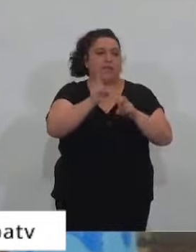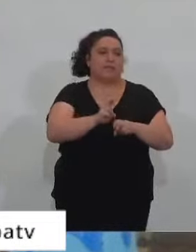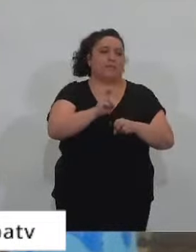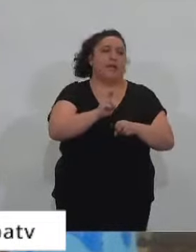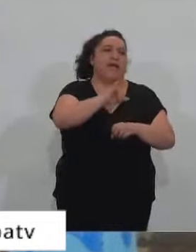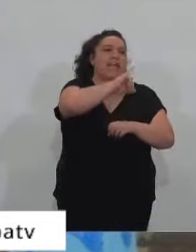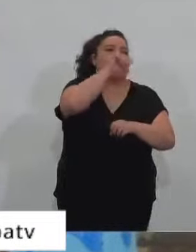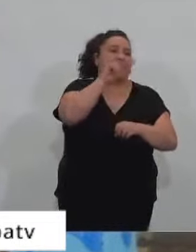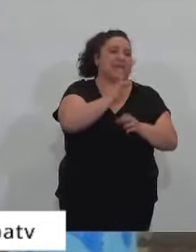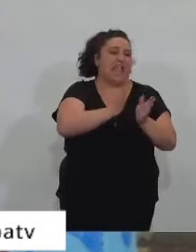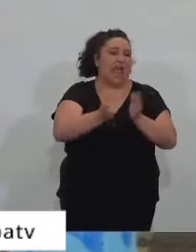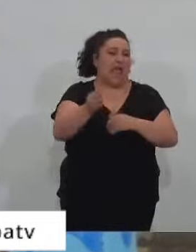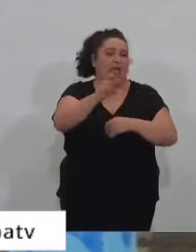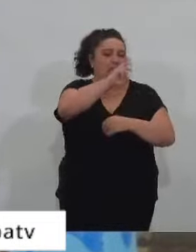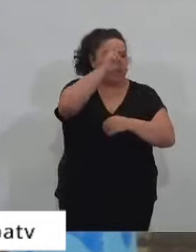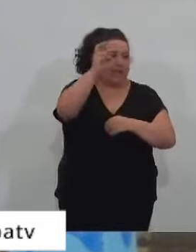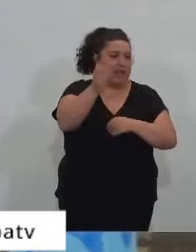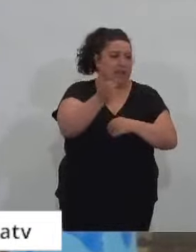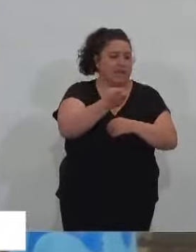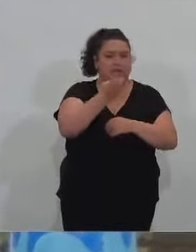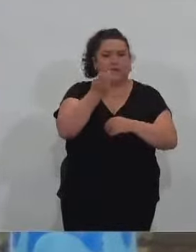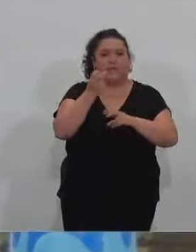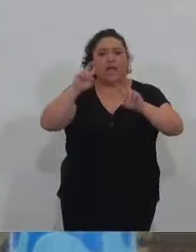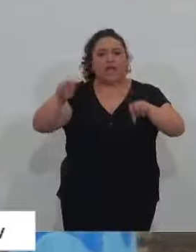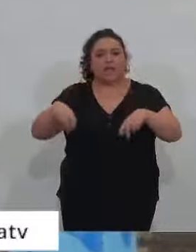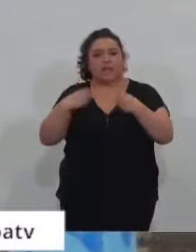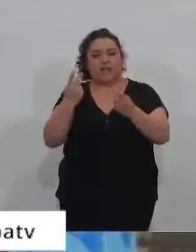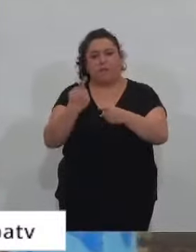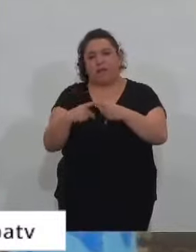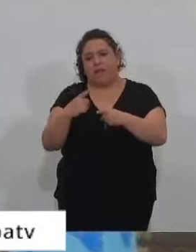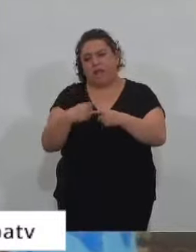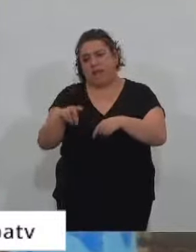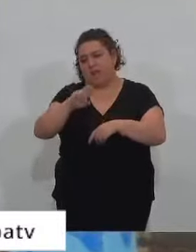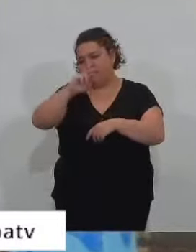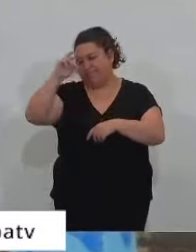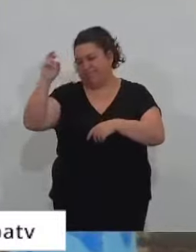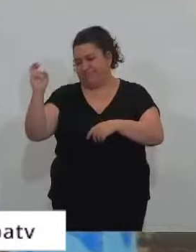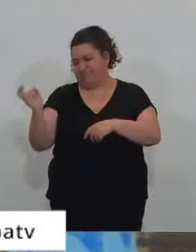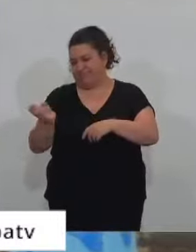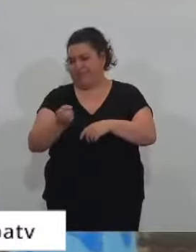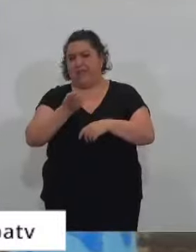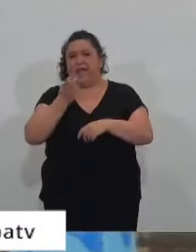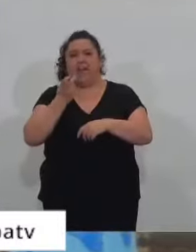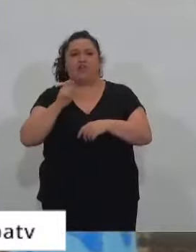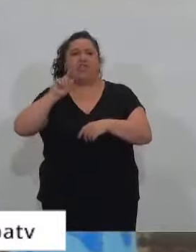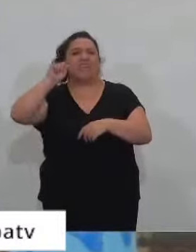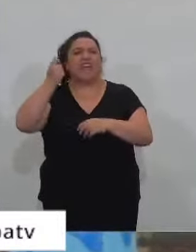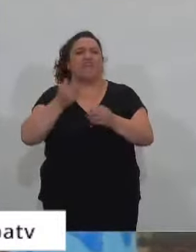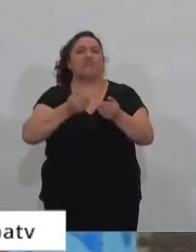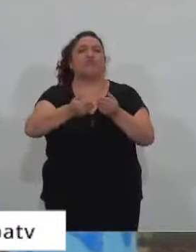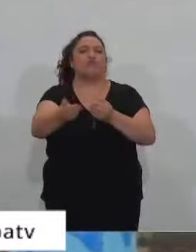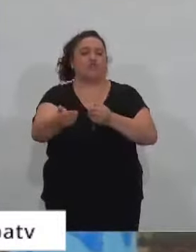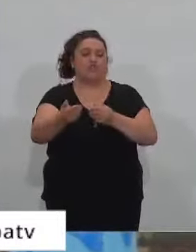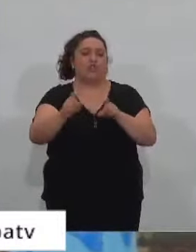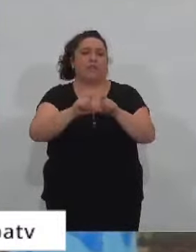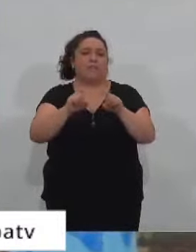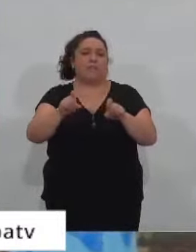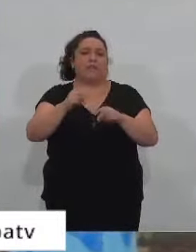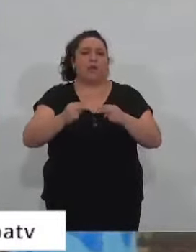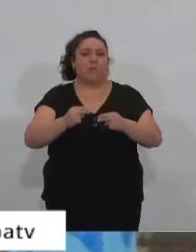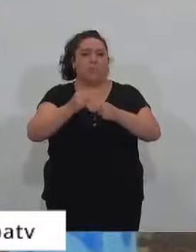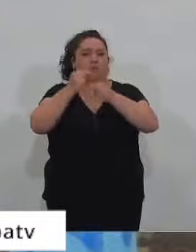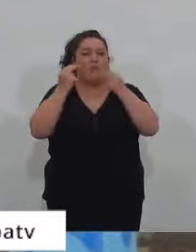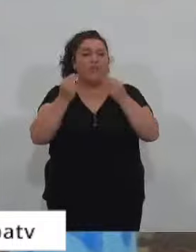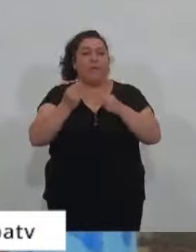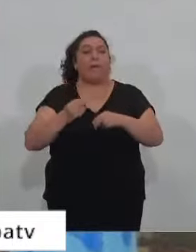reciclado de materiales. Es decir, son desafíos muy importantes que tenemos las empresas públicas, incluso hasta de empleabilidad. Es decir, ahí salen muchos nenes, bueno,